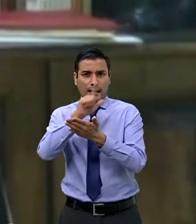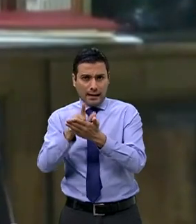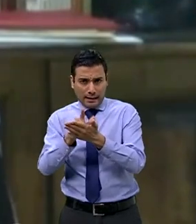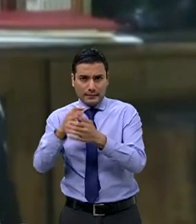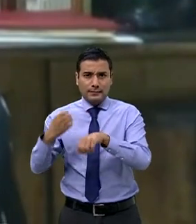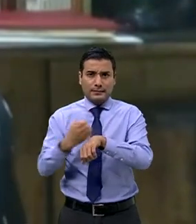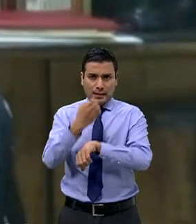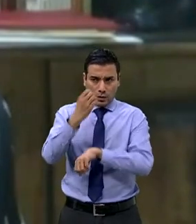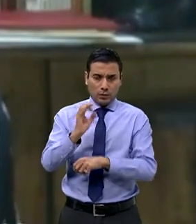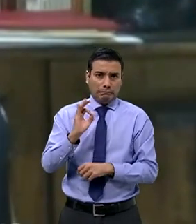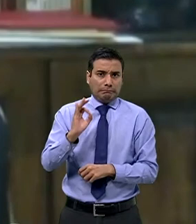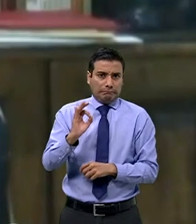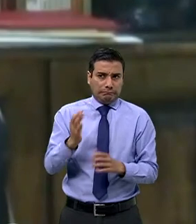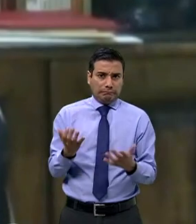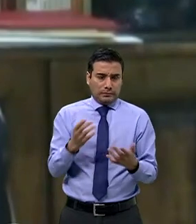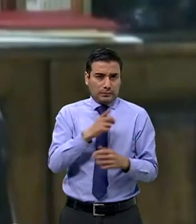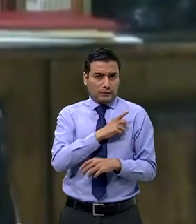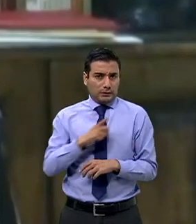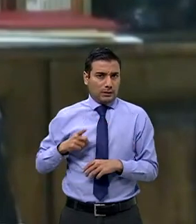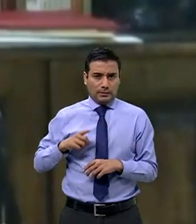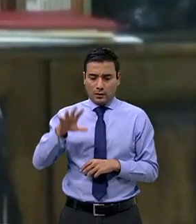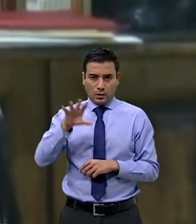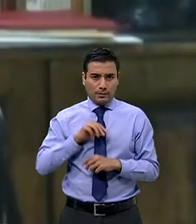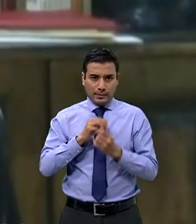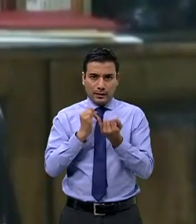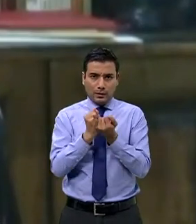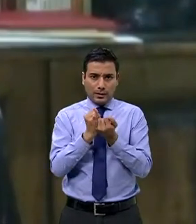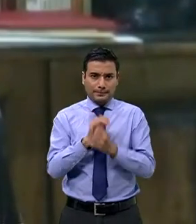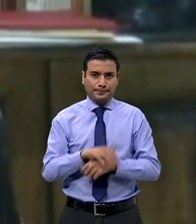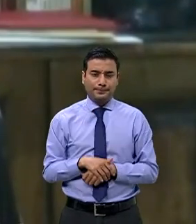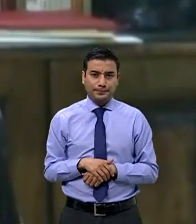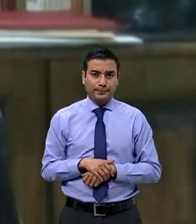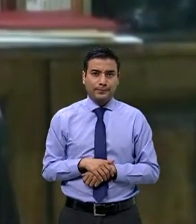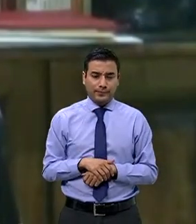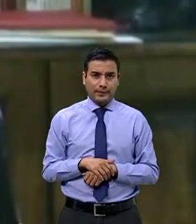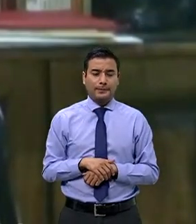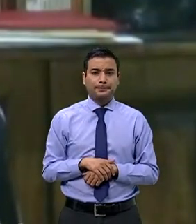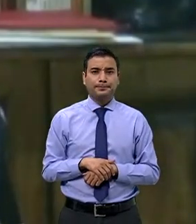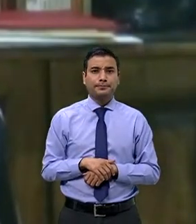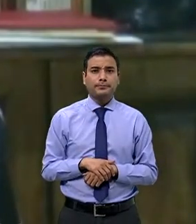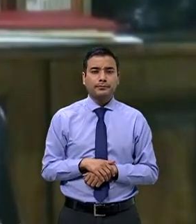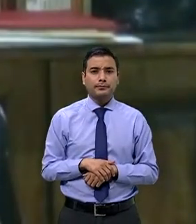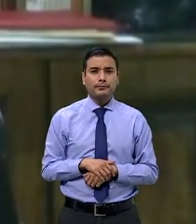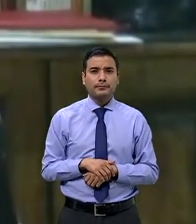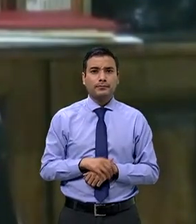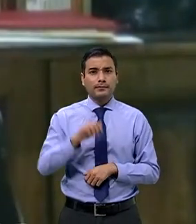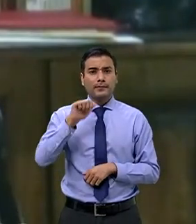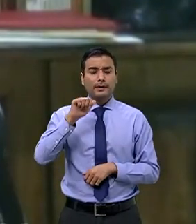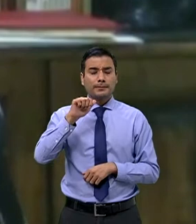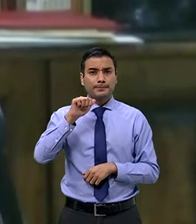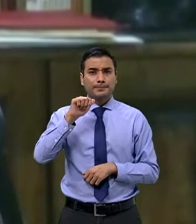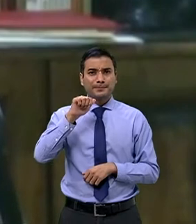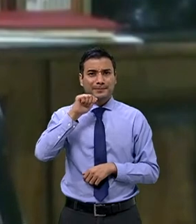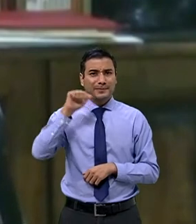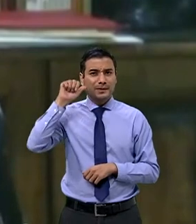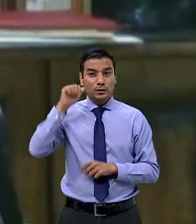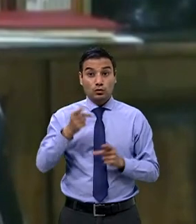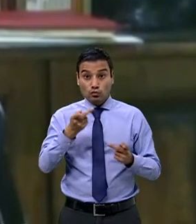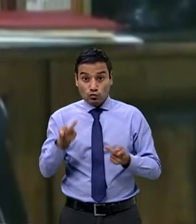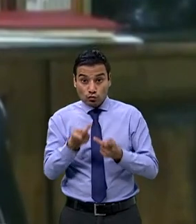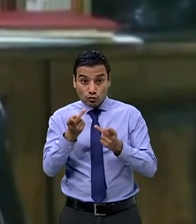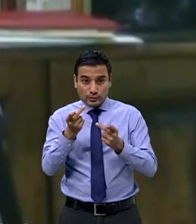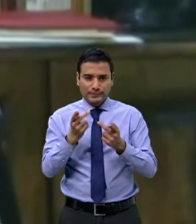entidades federativas y por supuesto hay que hacer una reflexión la jornada de consulta popular debe o no llevarse a cabo el día de la jornada